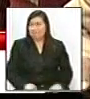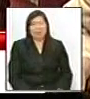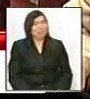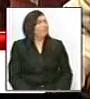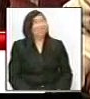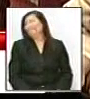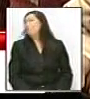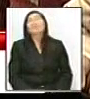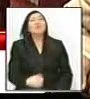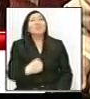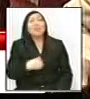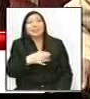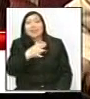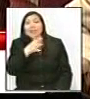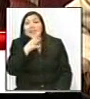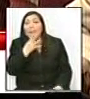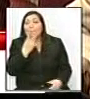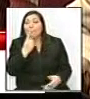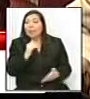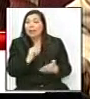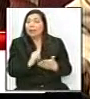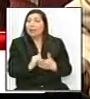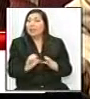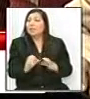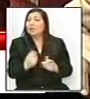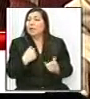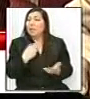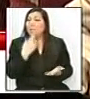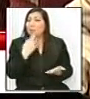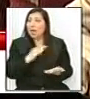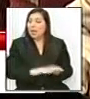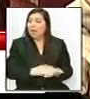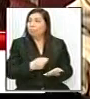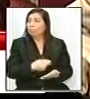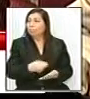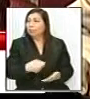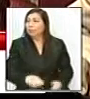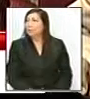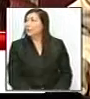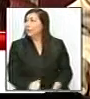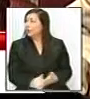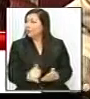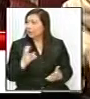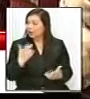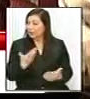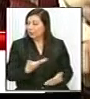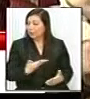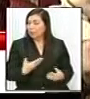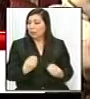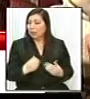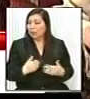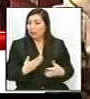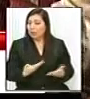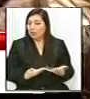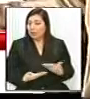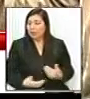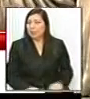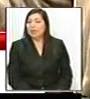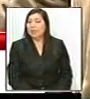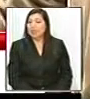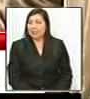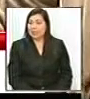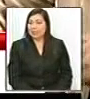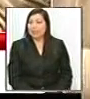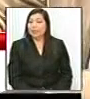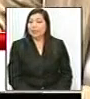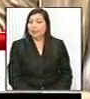por eso, no sé qué criterio toman para hacer una mala distribución. Que se me escuche, presidente, para que pueda transferir, pero se me está